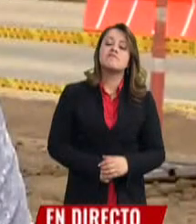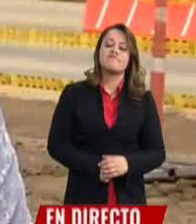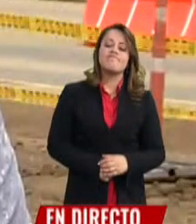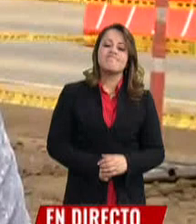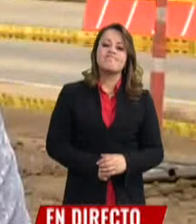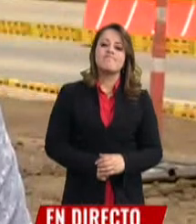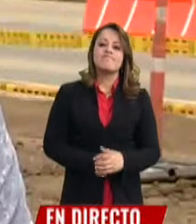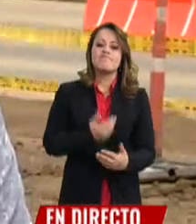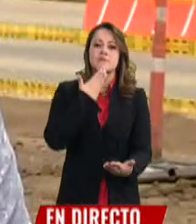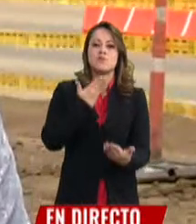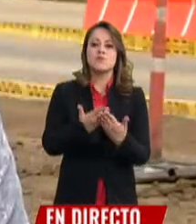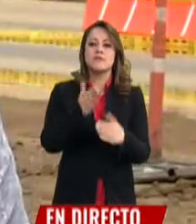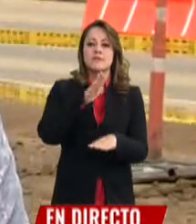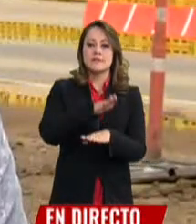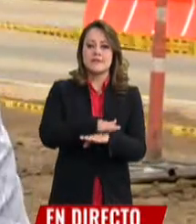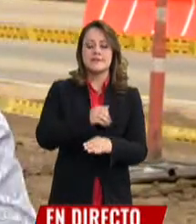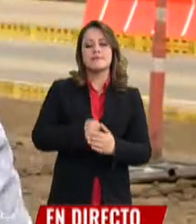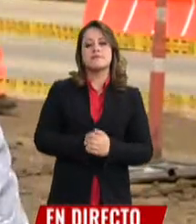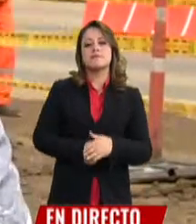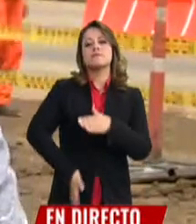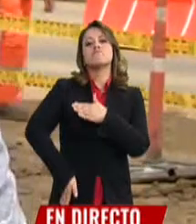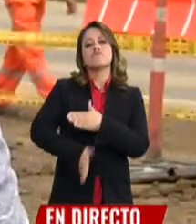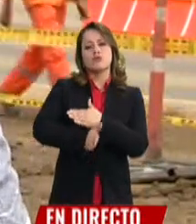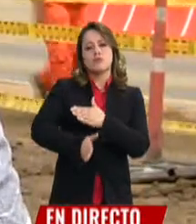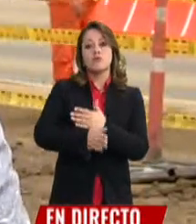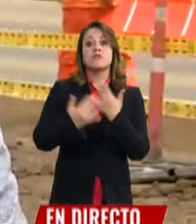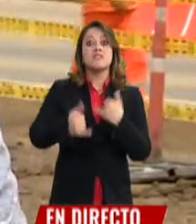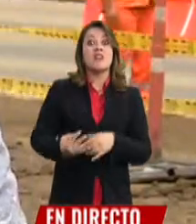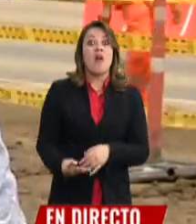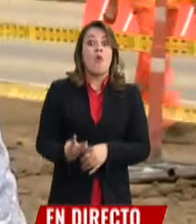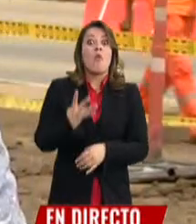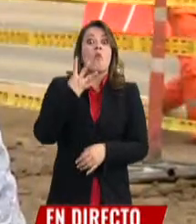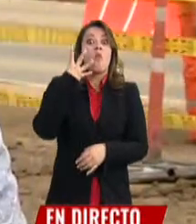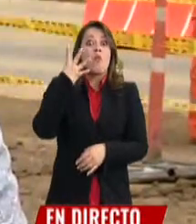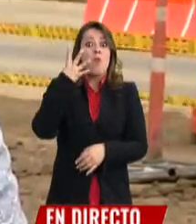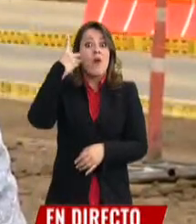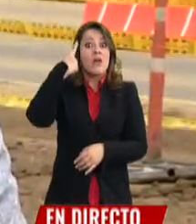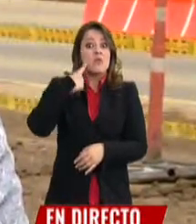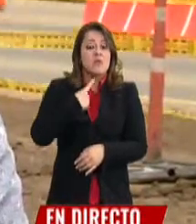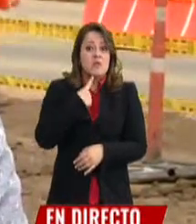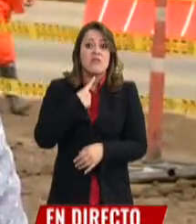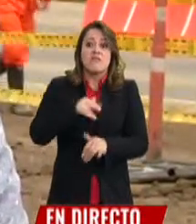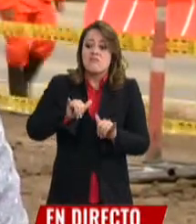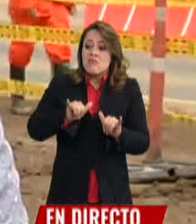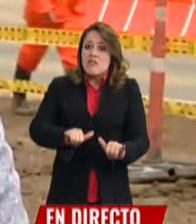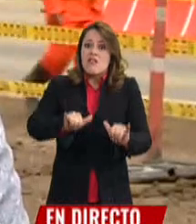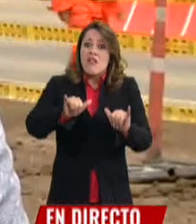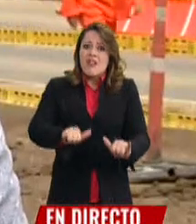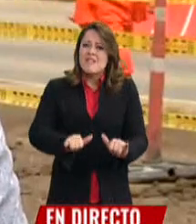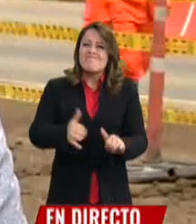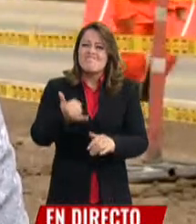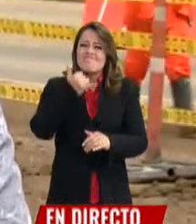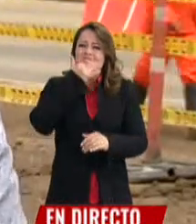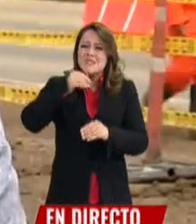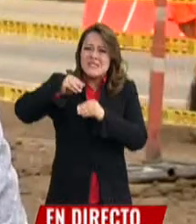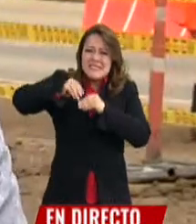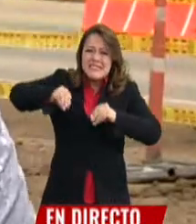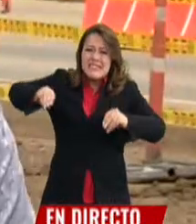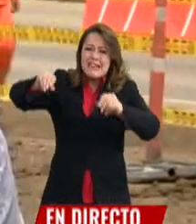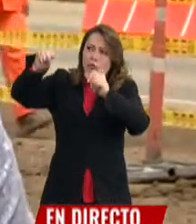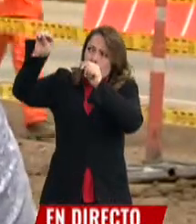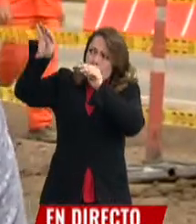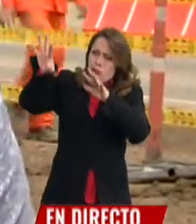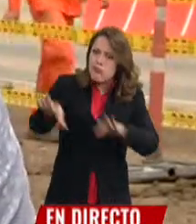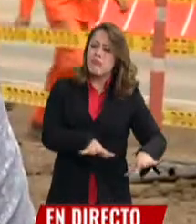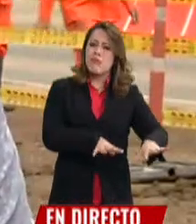Es Diana, televidentes, muy buenas tardes. Continuamos por cuarto día consecutivo desde el lugar de la tragedia, lugar desde el que hemos estado minuto a